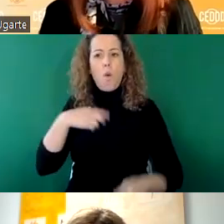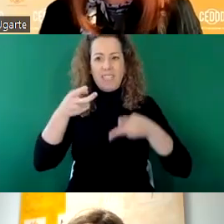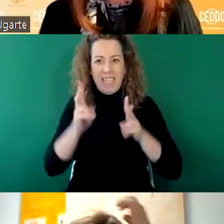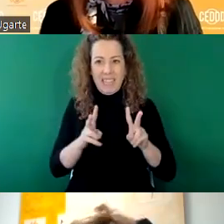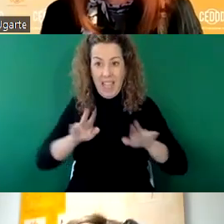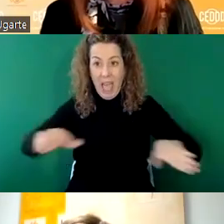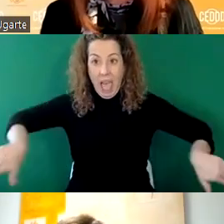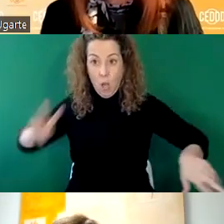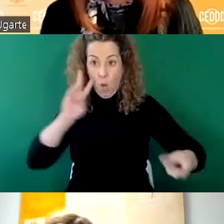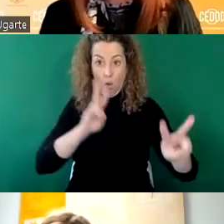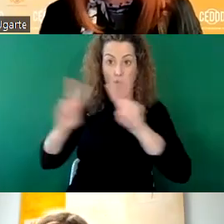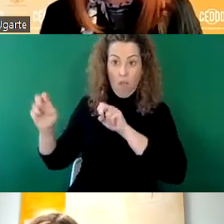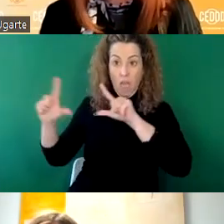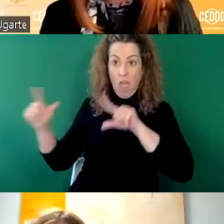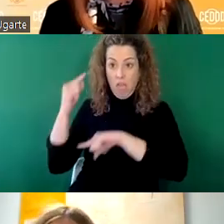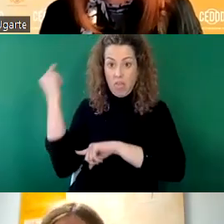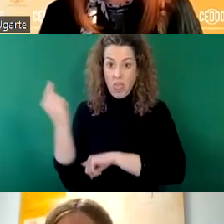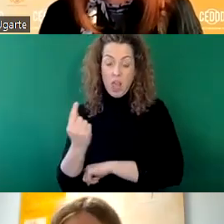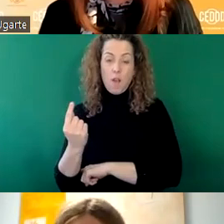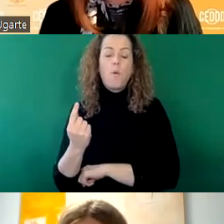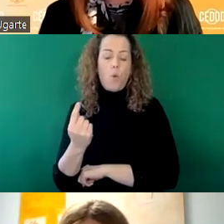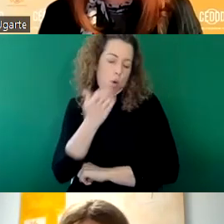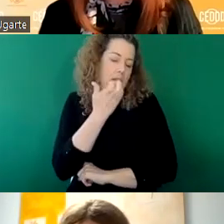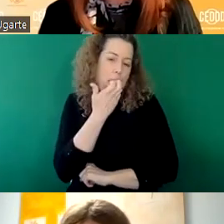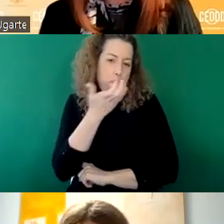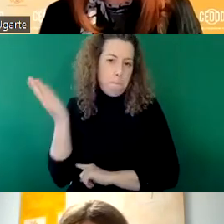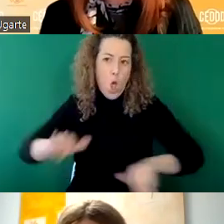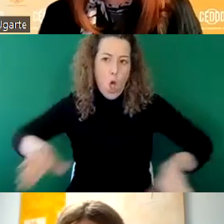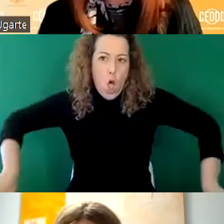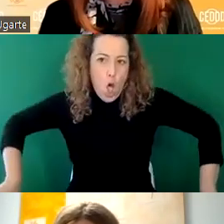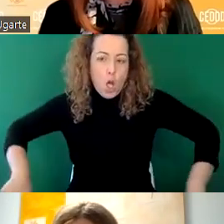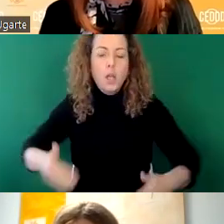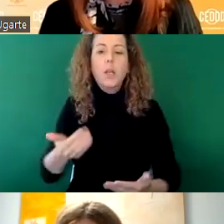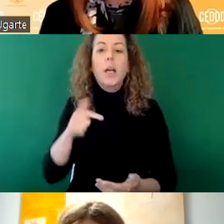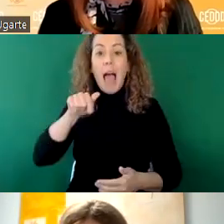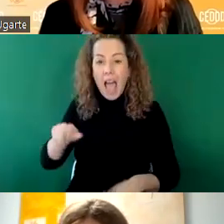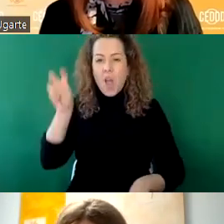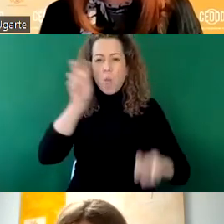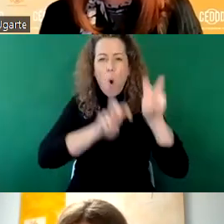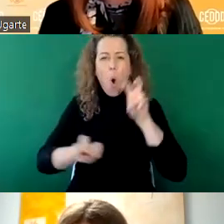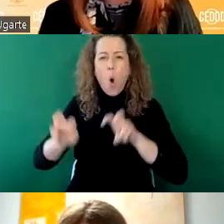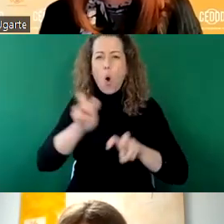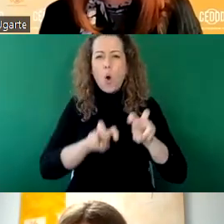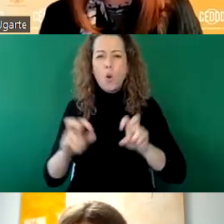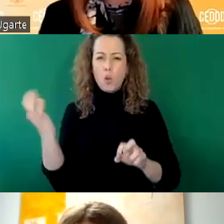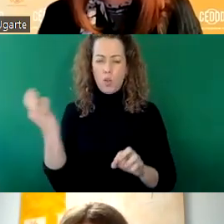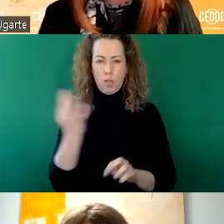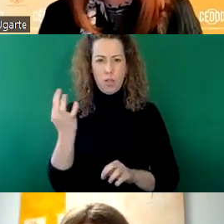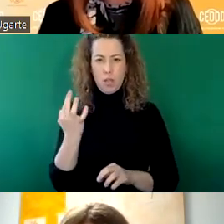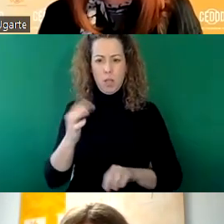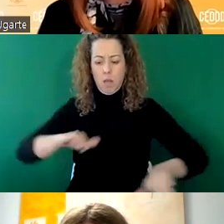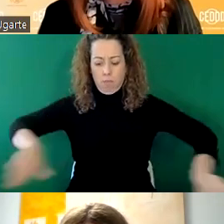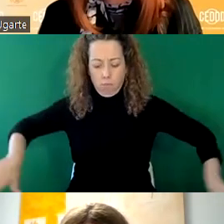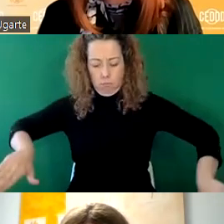estáis viendo en esa imagen con un pequeño ejemplo de una intervención. Y ahí lo que estamos buscando es, si me permitís volver